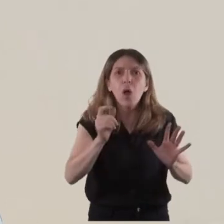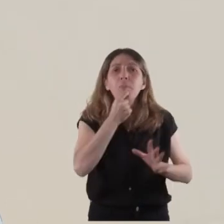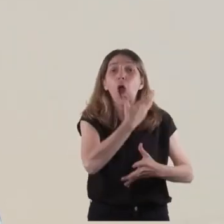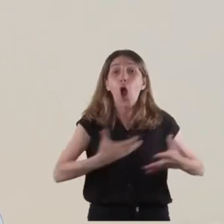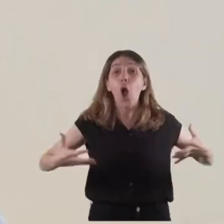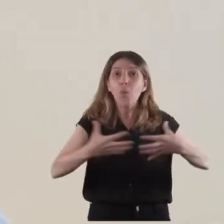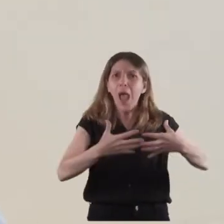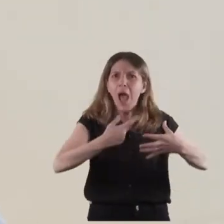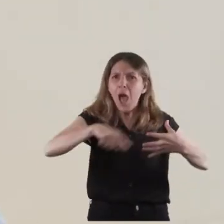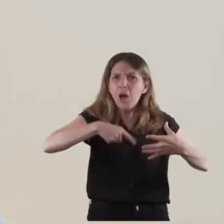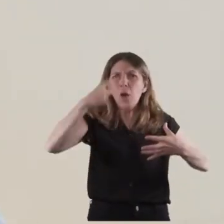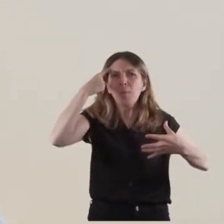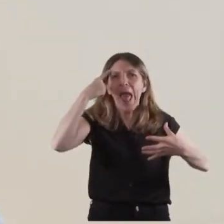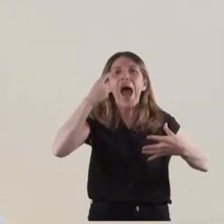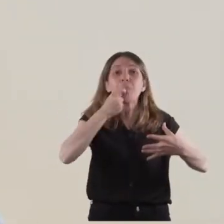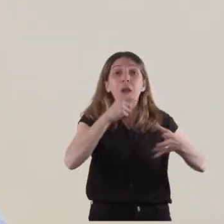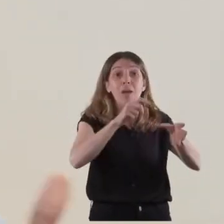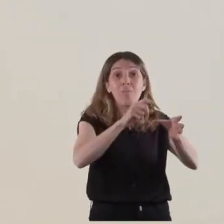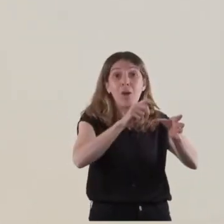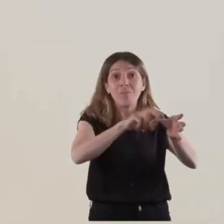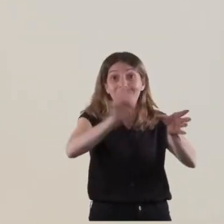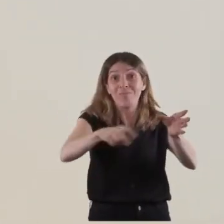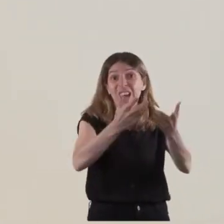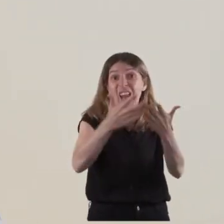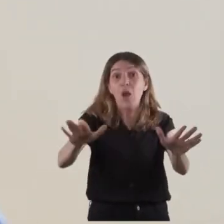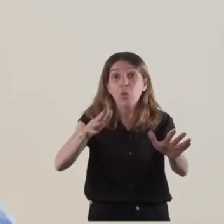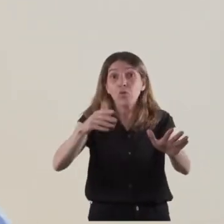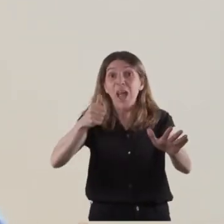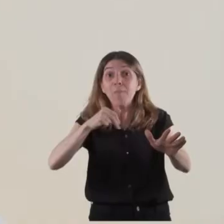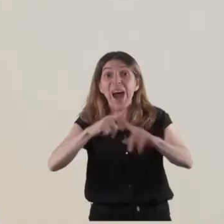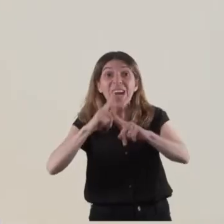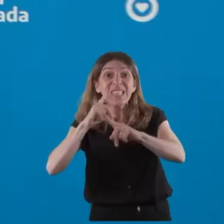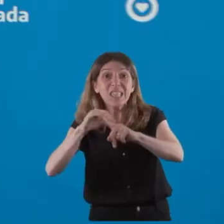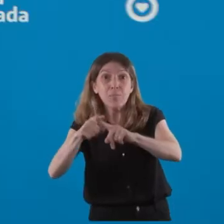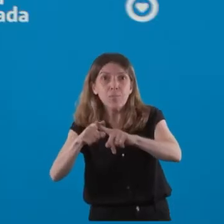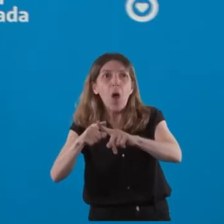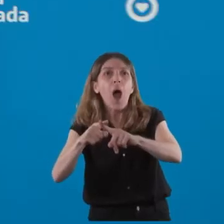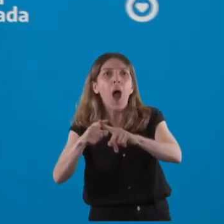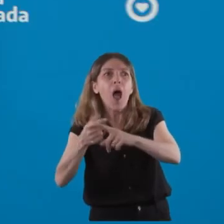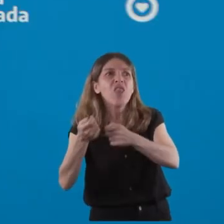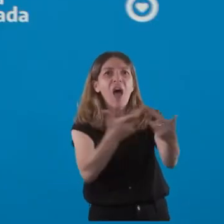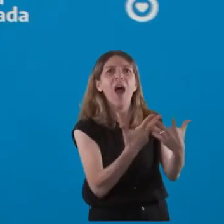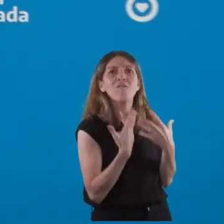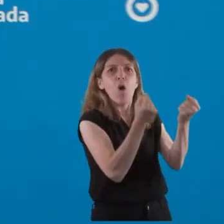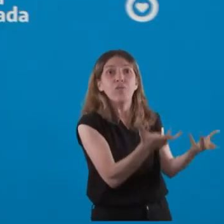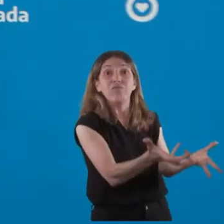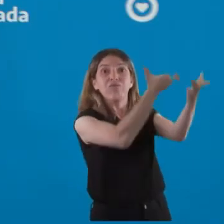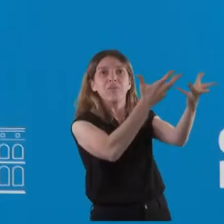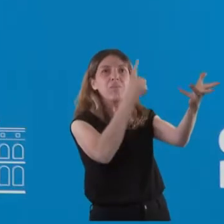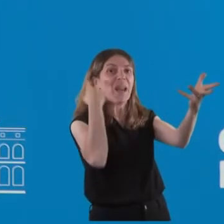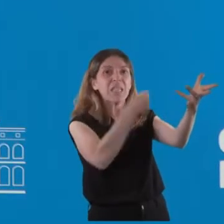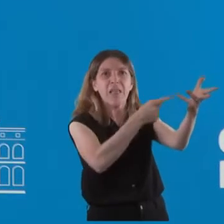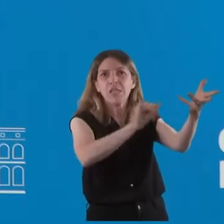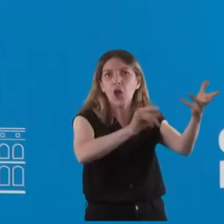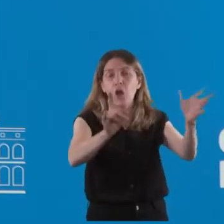considera que el alejamiento de máximo kirchner ha fortalecido o debilitado al presidente de la nación el gobierno no considera